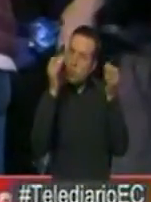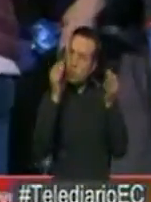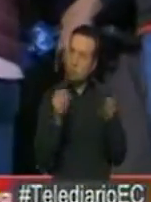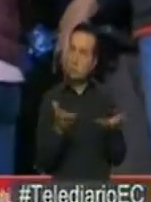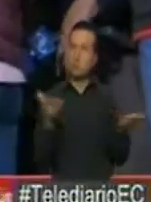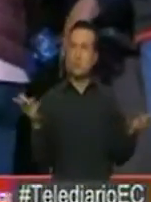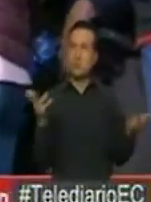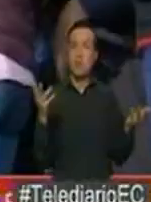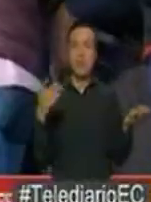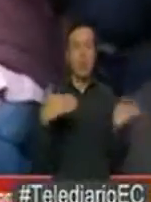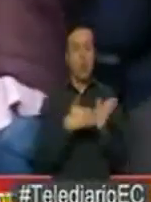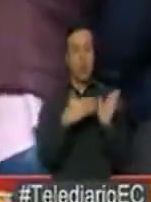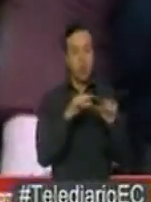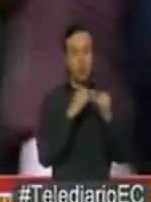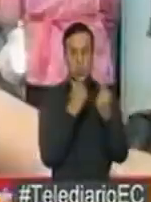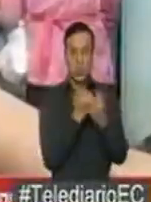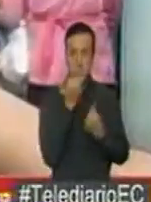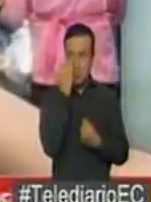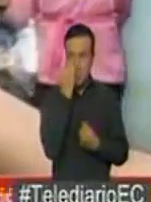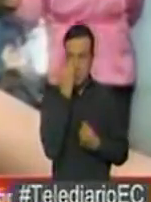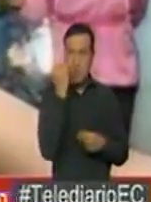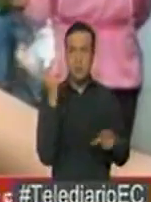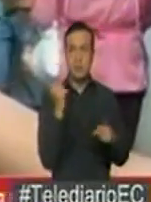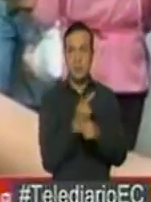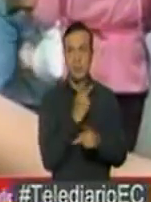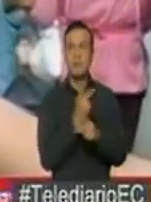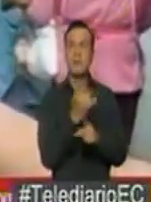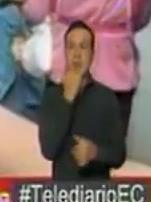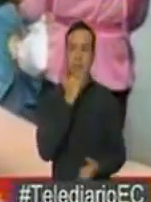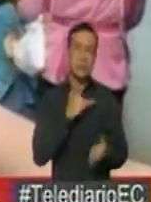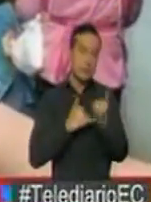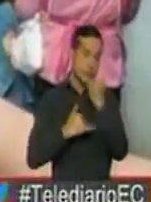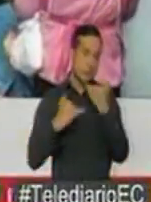que afecten al movimiento indígena. Sí, ha habido errores.